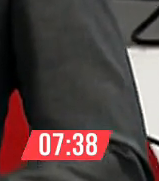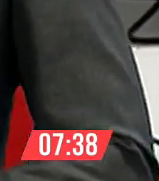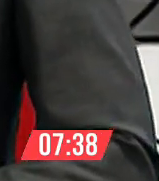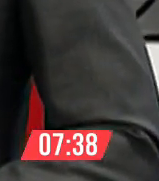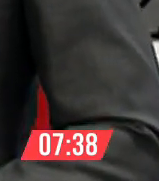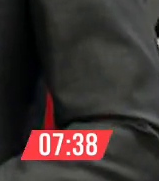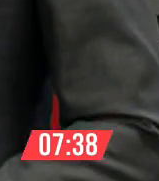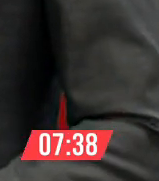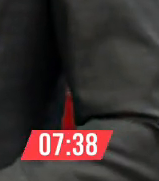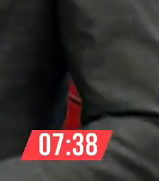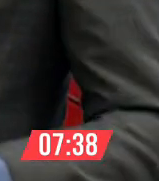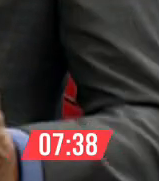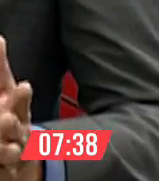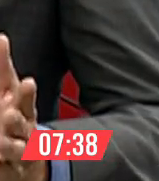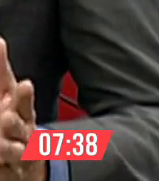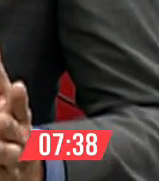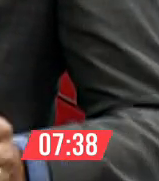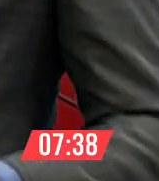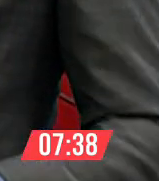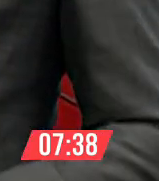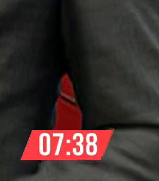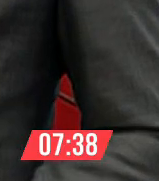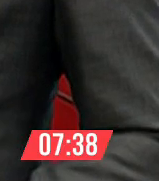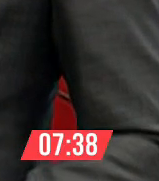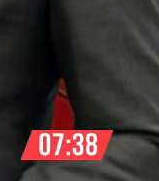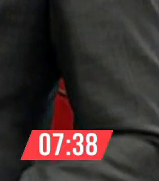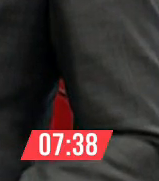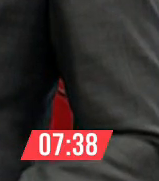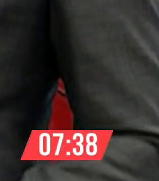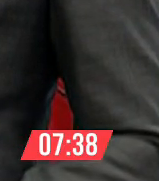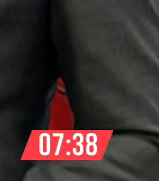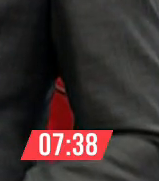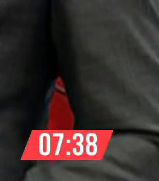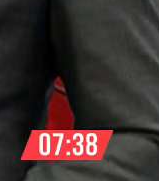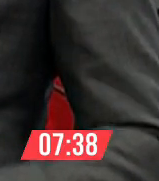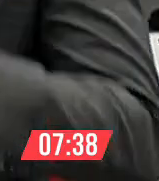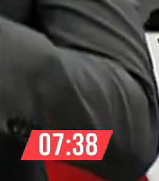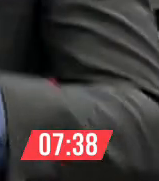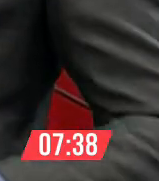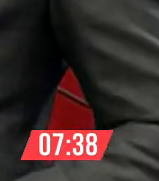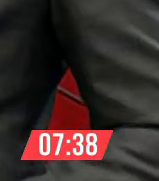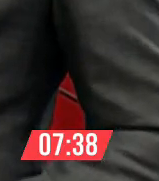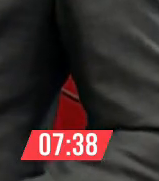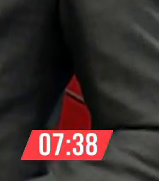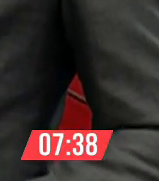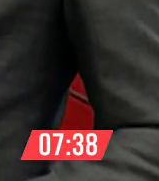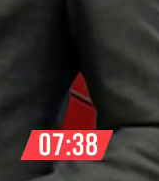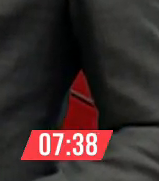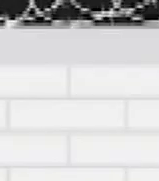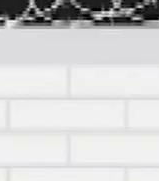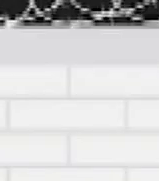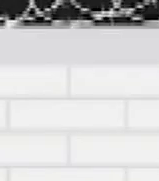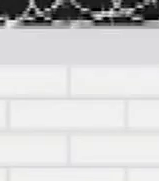acumulado de hoy martes. Nos vamos a separar un instante, pero ya venimos con el resumen del sorteo de esa noche. Quédese con nosotros.